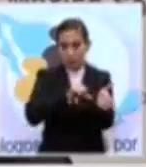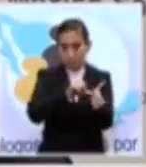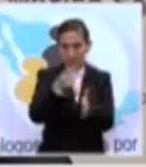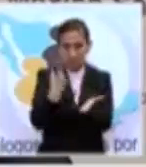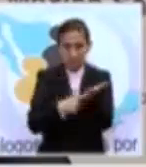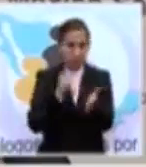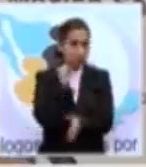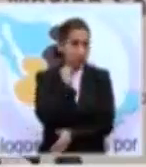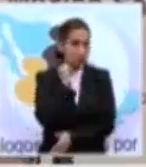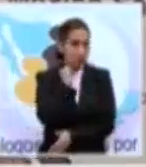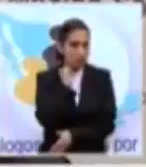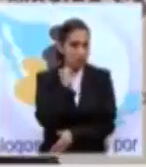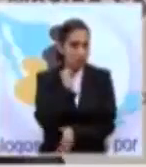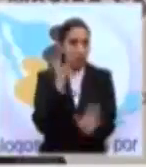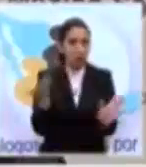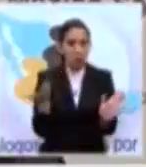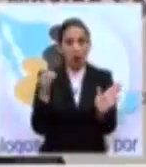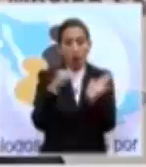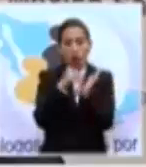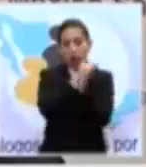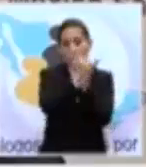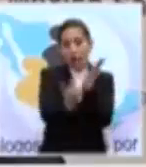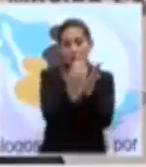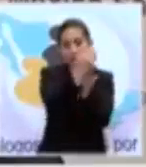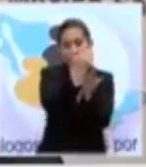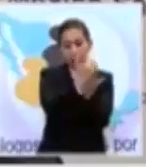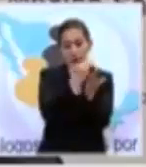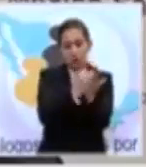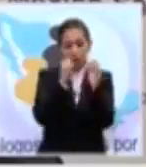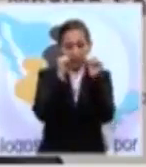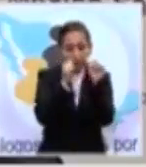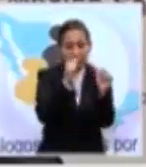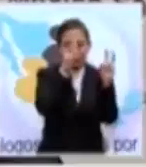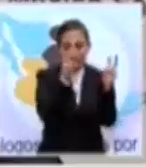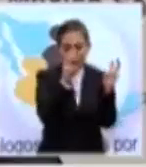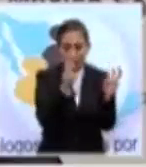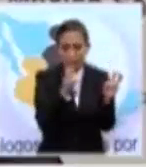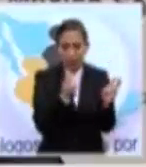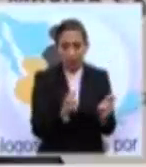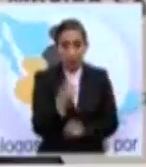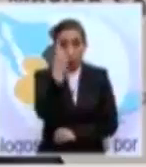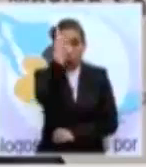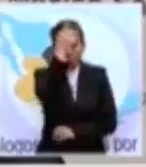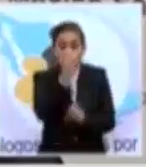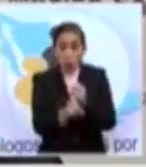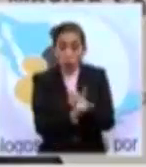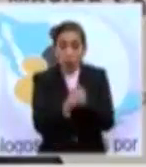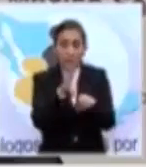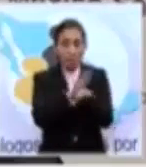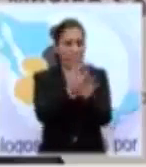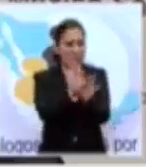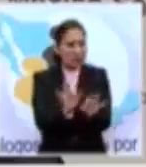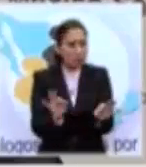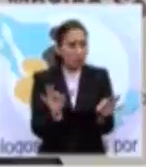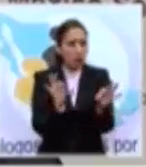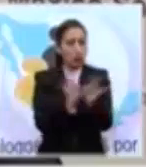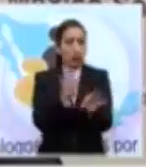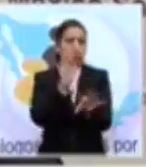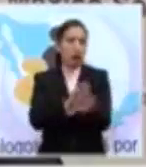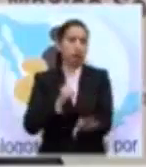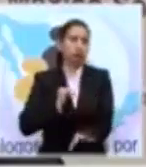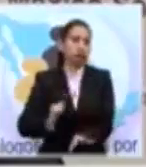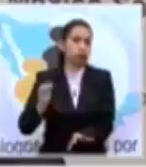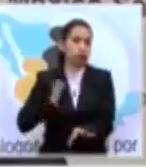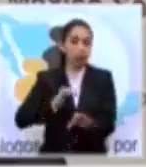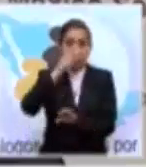la República establezca una agenda que nos permita atender uno de los problemas más importantes y más añejos en el